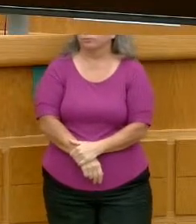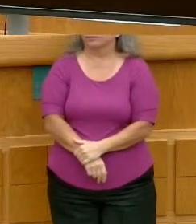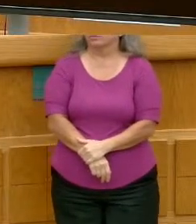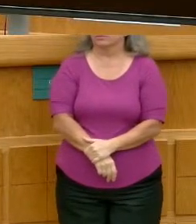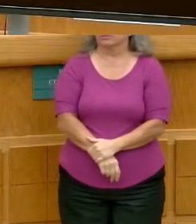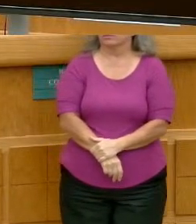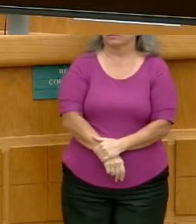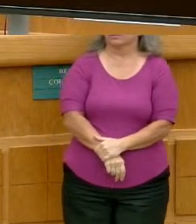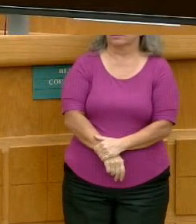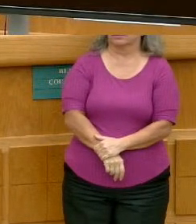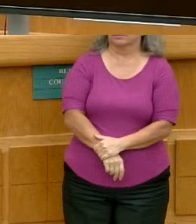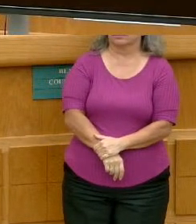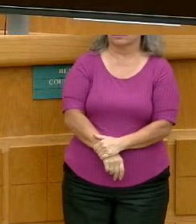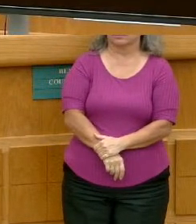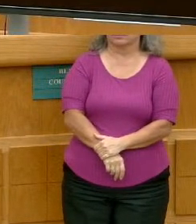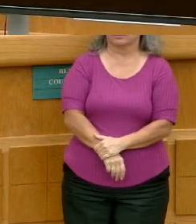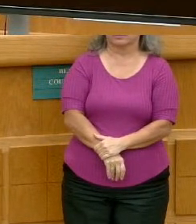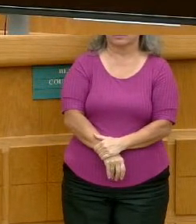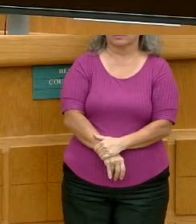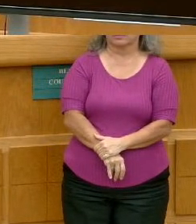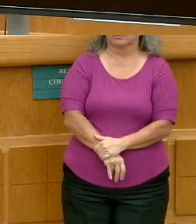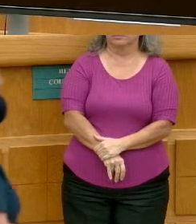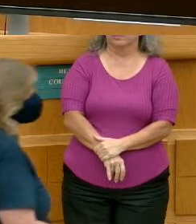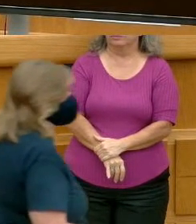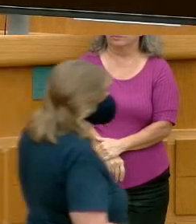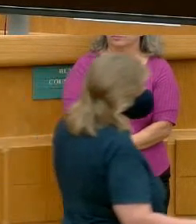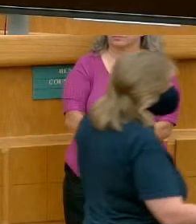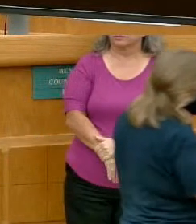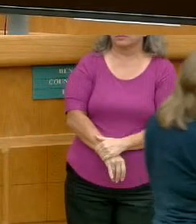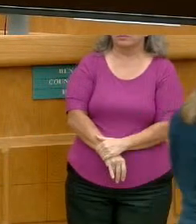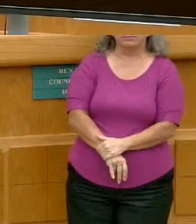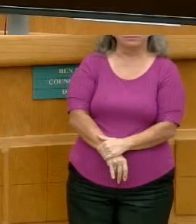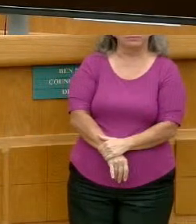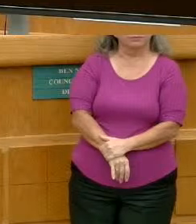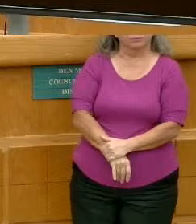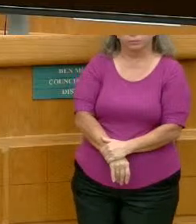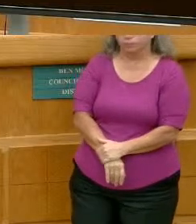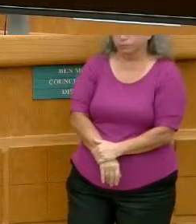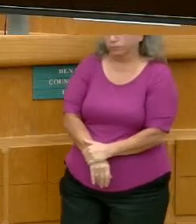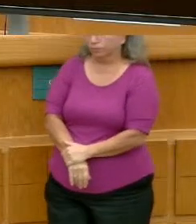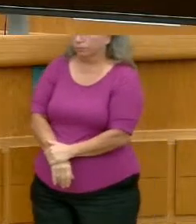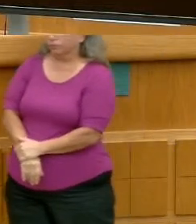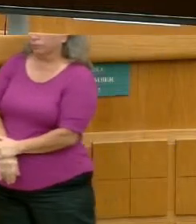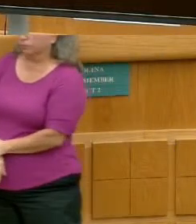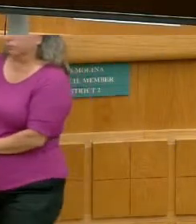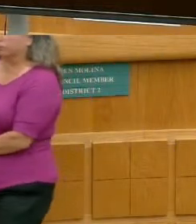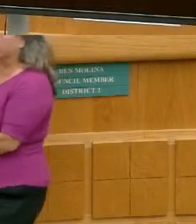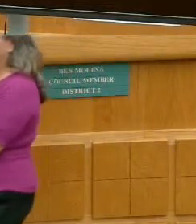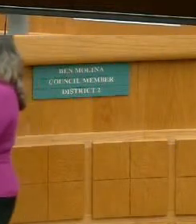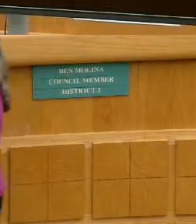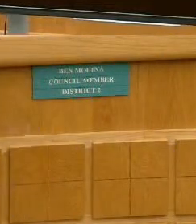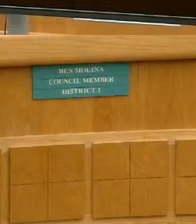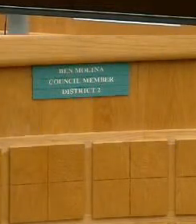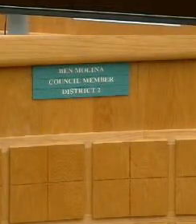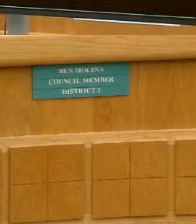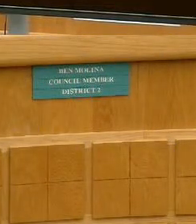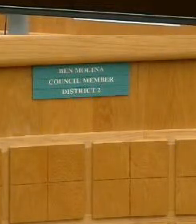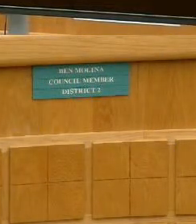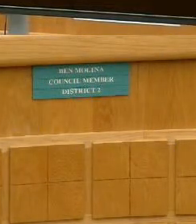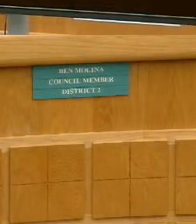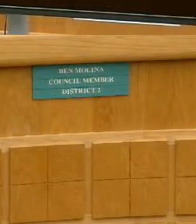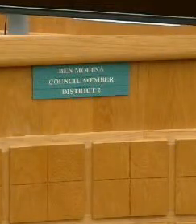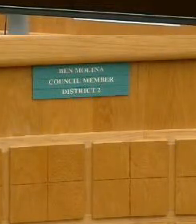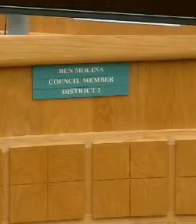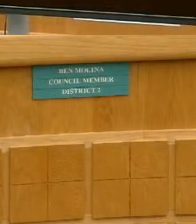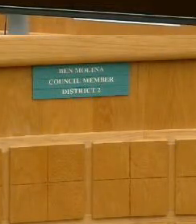problema, sino lo que conlleva el ir a la playa, como diferentes lugares y diferentes tiendas para poder pasar el día en la playa, por lo que el día